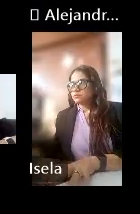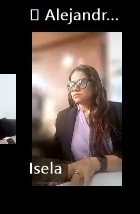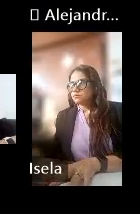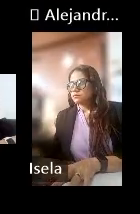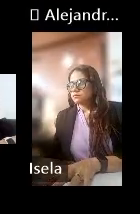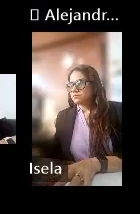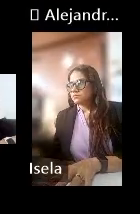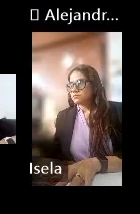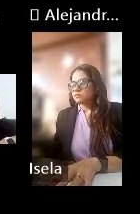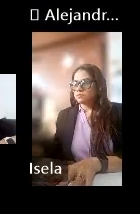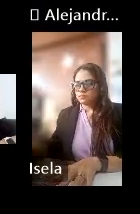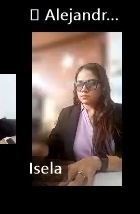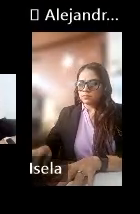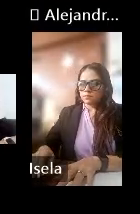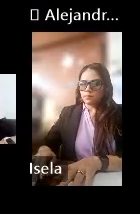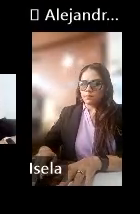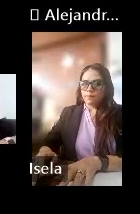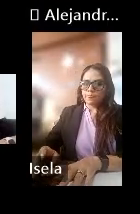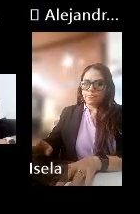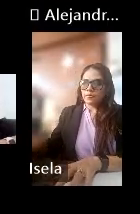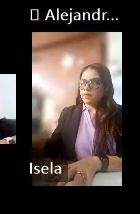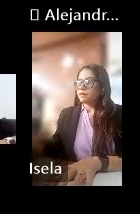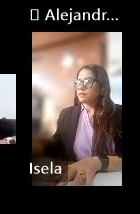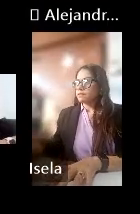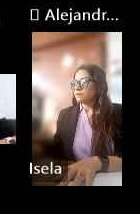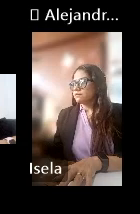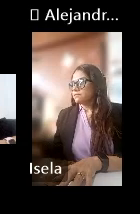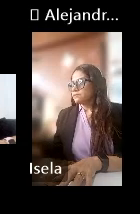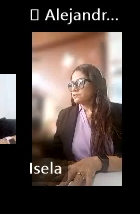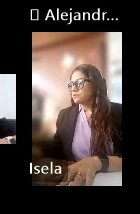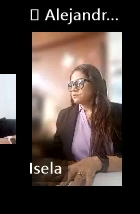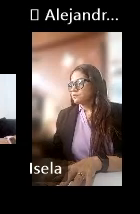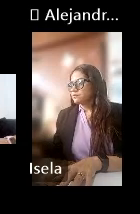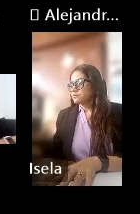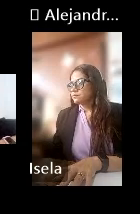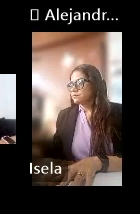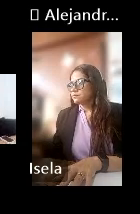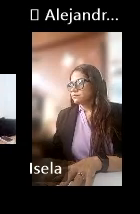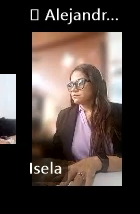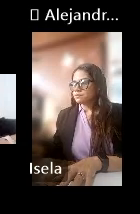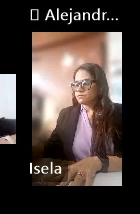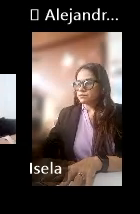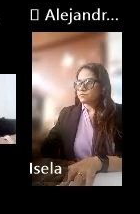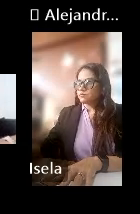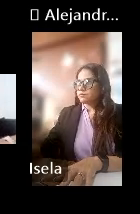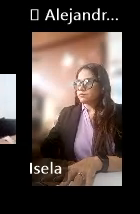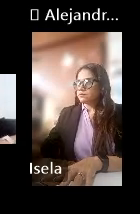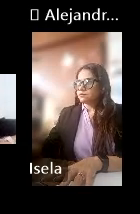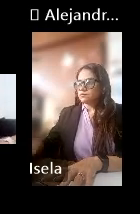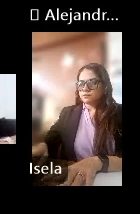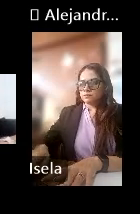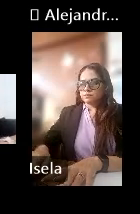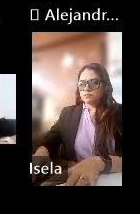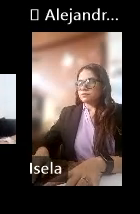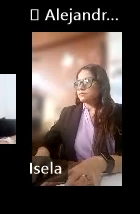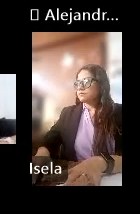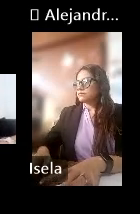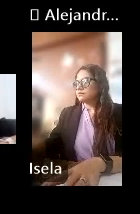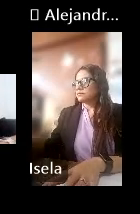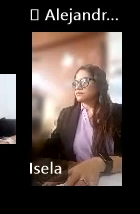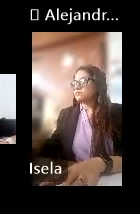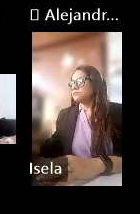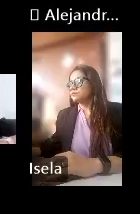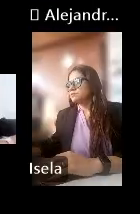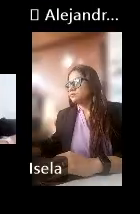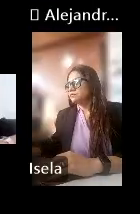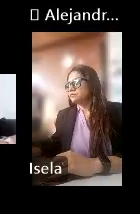quejarme por un dedo cuando el de esta persona es mucho más aparatoso y entonces decido no atenderme. Y si yo